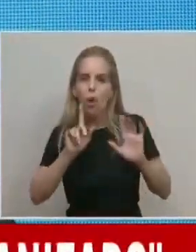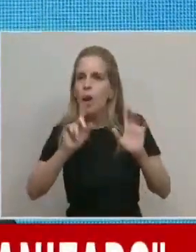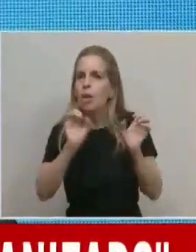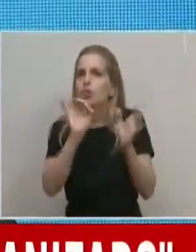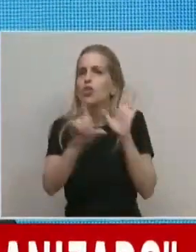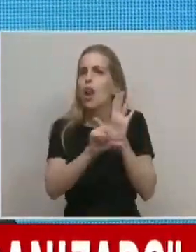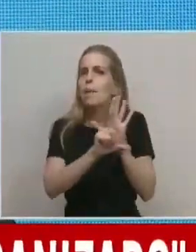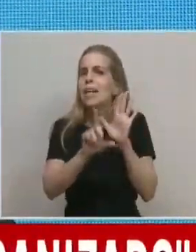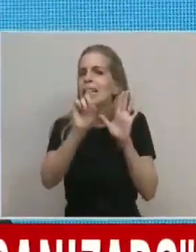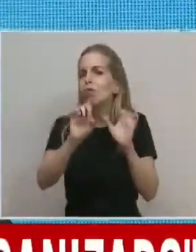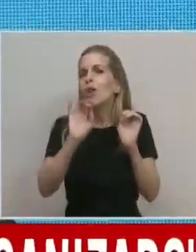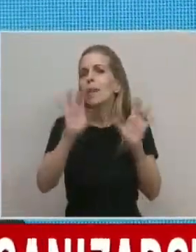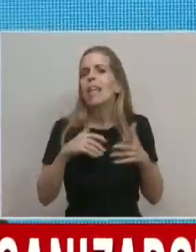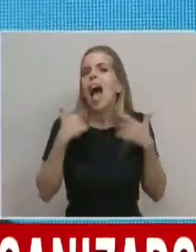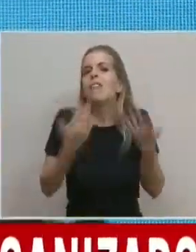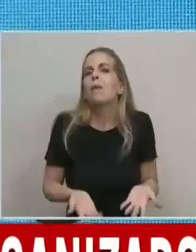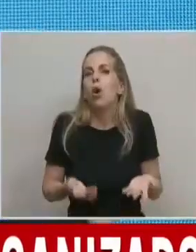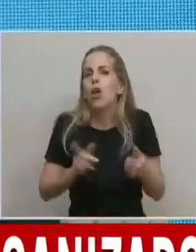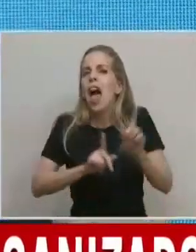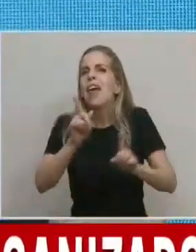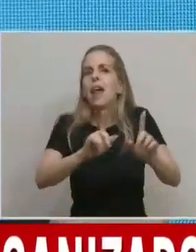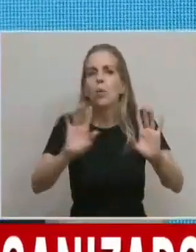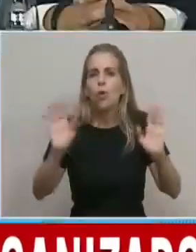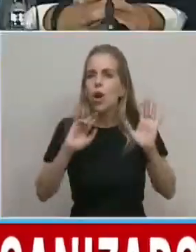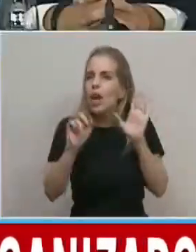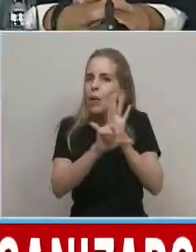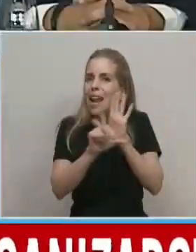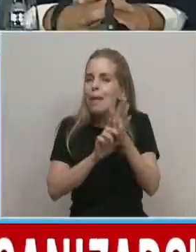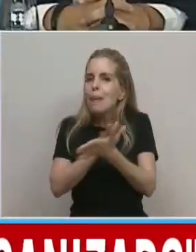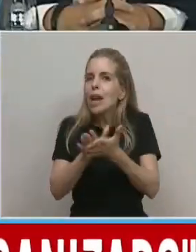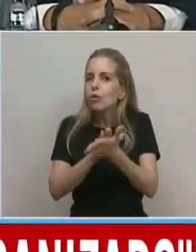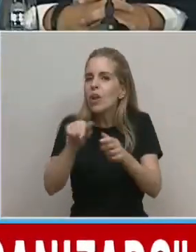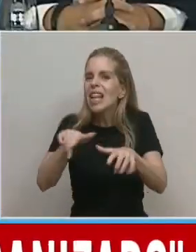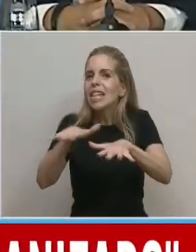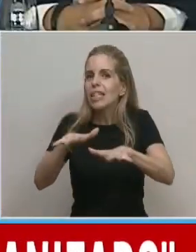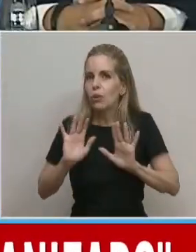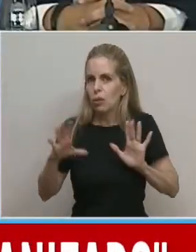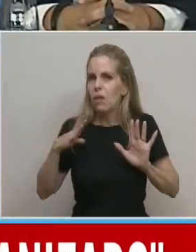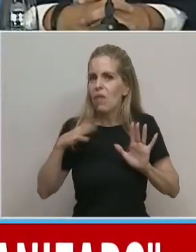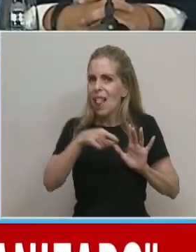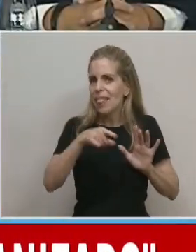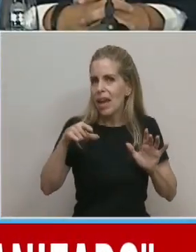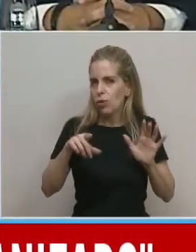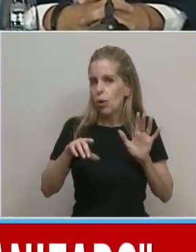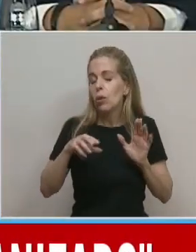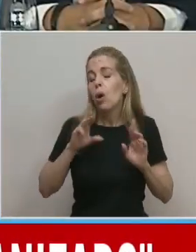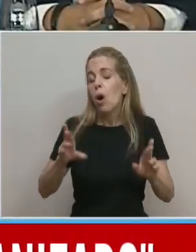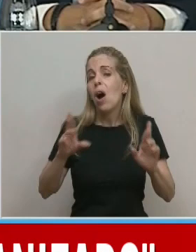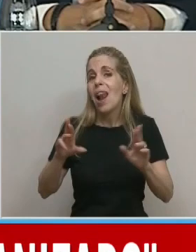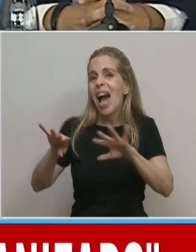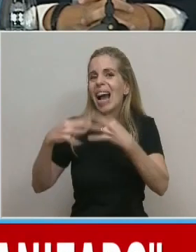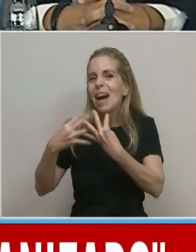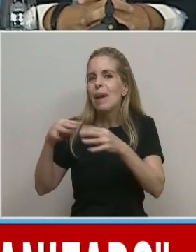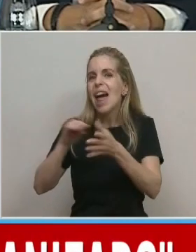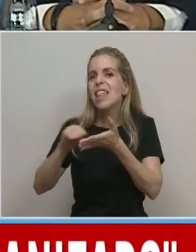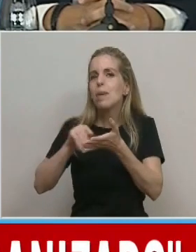nadie ni para lograr la impunidad de nadie. Era una ley para eso. Nos queda ese tema pendiente, yo espero que los diputados